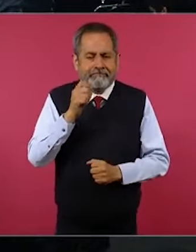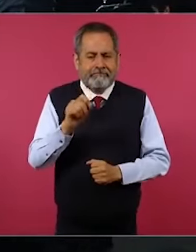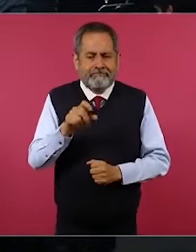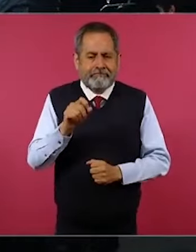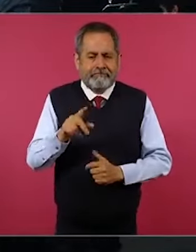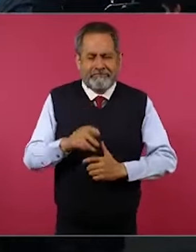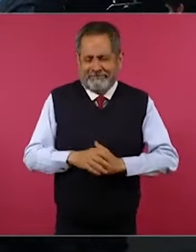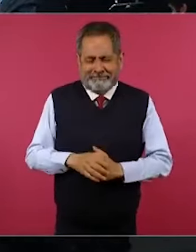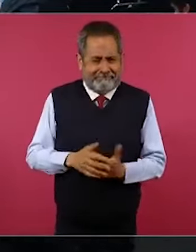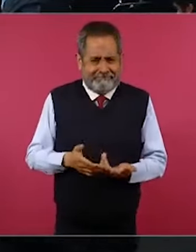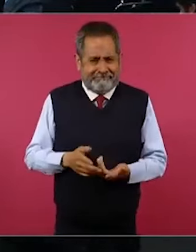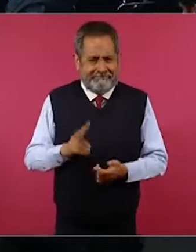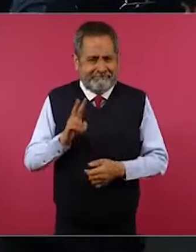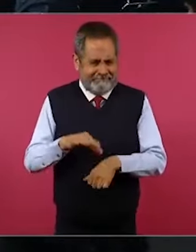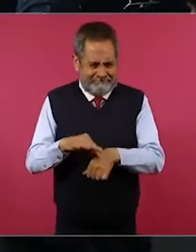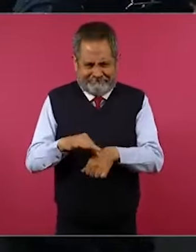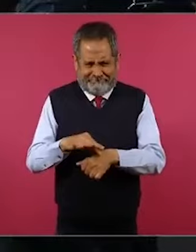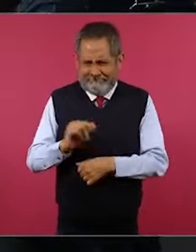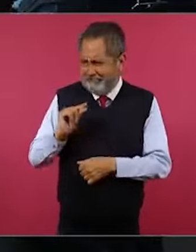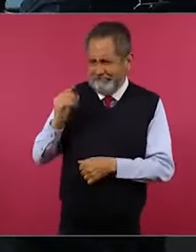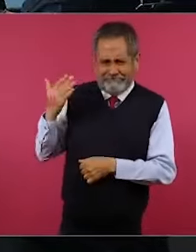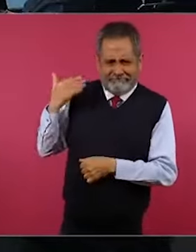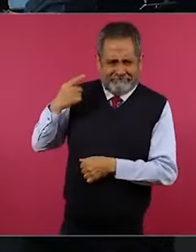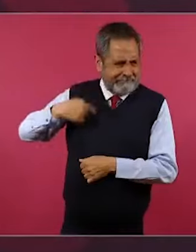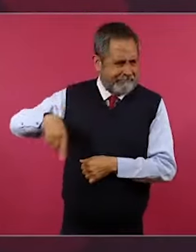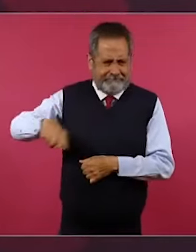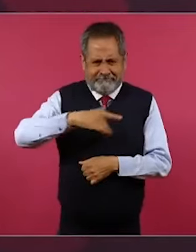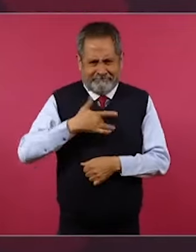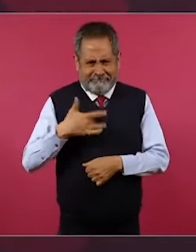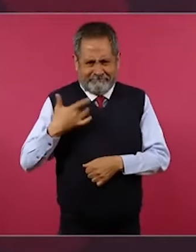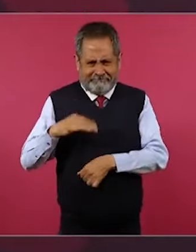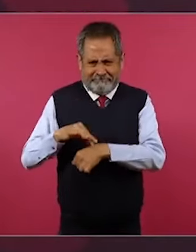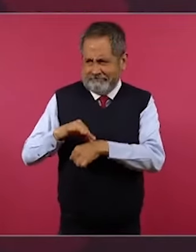Lo acabamos de constatar.